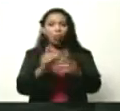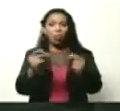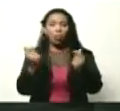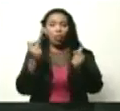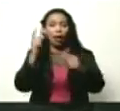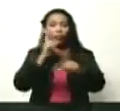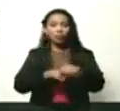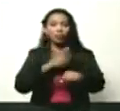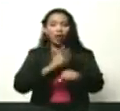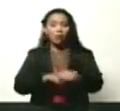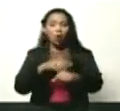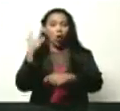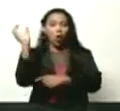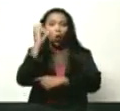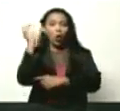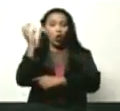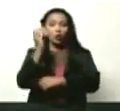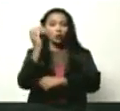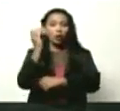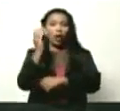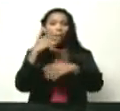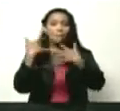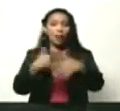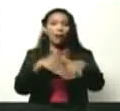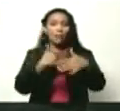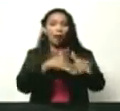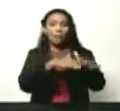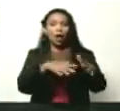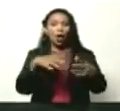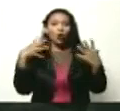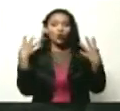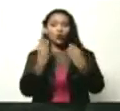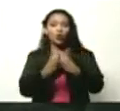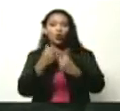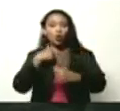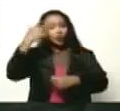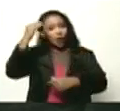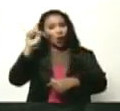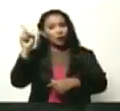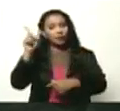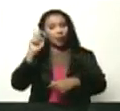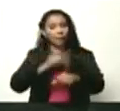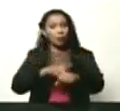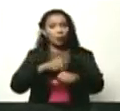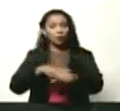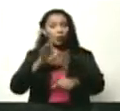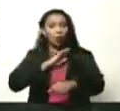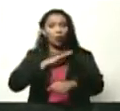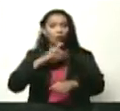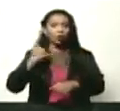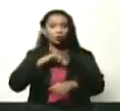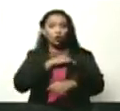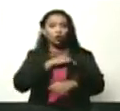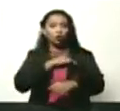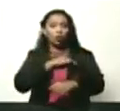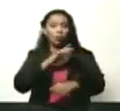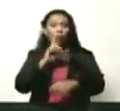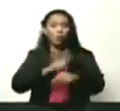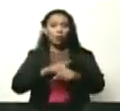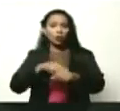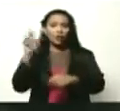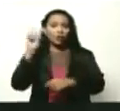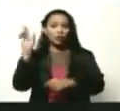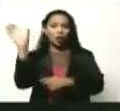volvamos a hacer la gran Colombia, vamos a marchar hacia allá juntos. Yo creo que es el momento nuestro, el momento de Venezuela y de